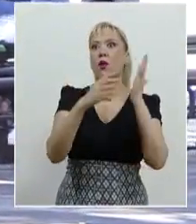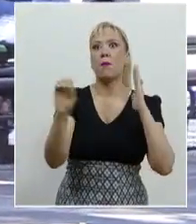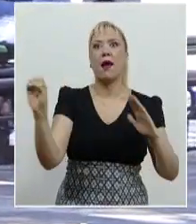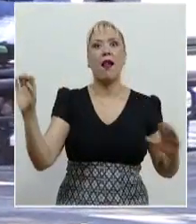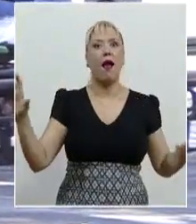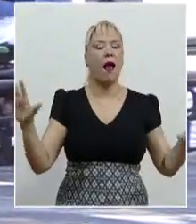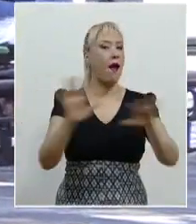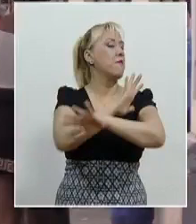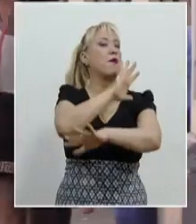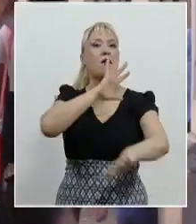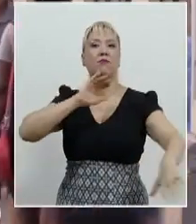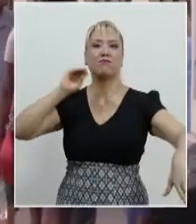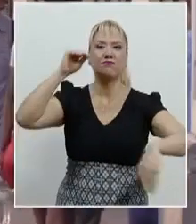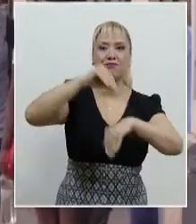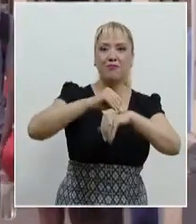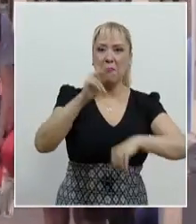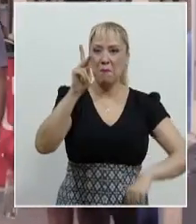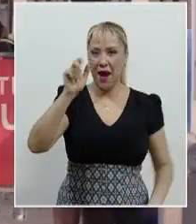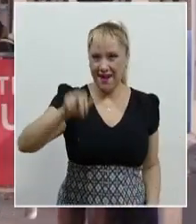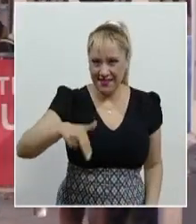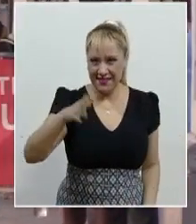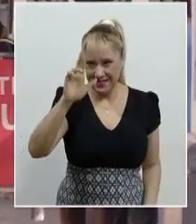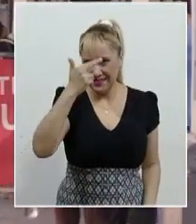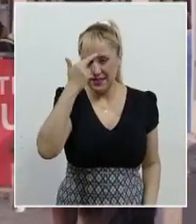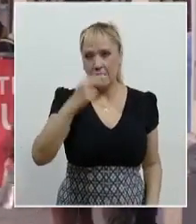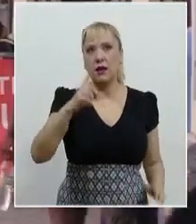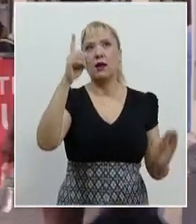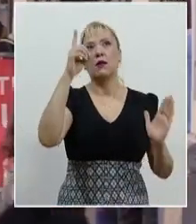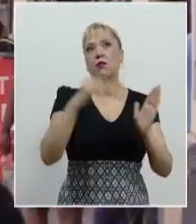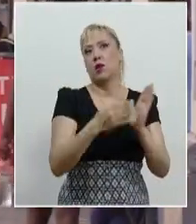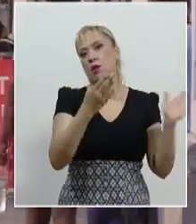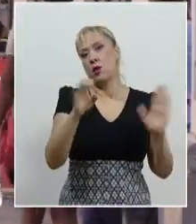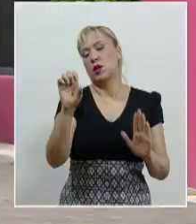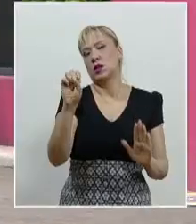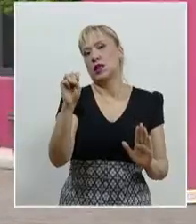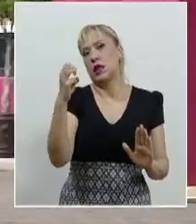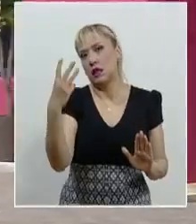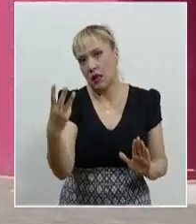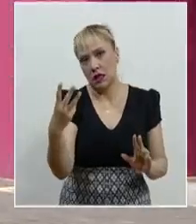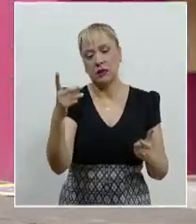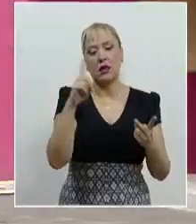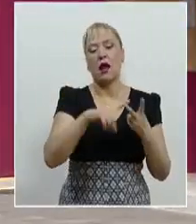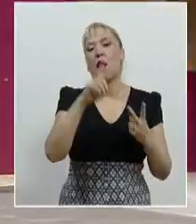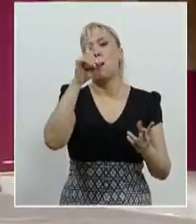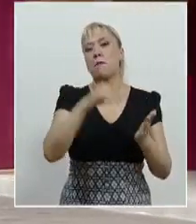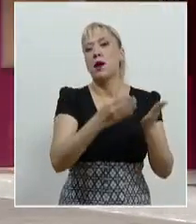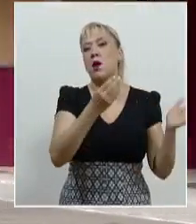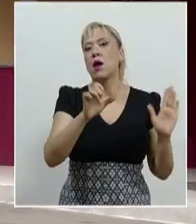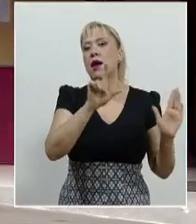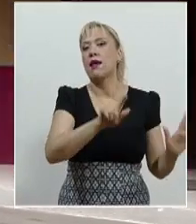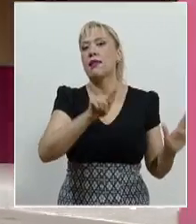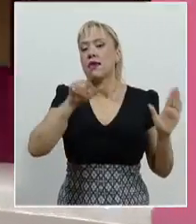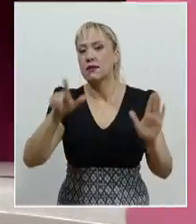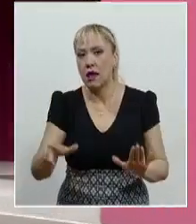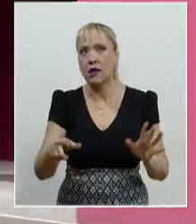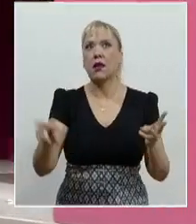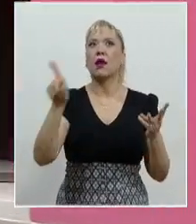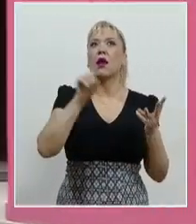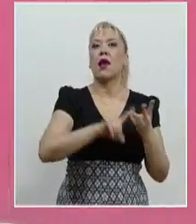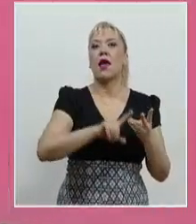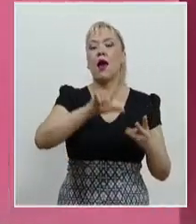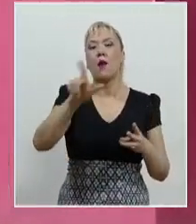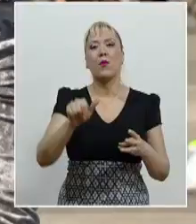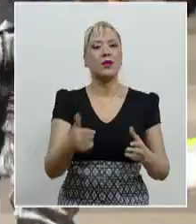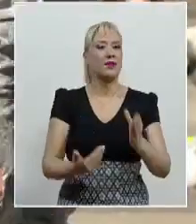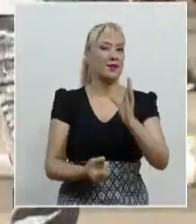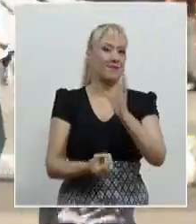las reformas electoral de 1963 y política de 1977, así como la creación del IFE,